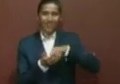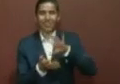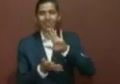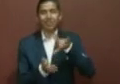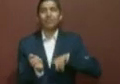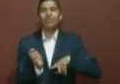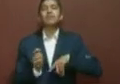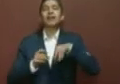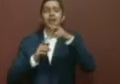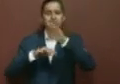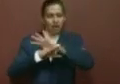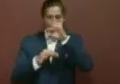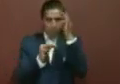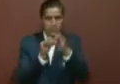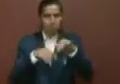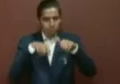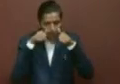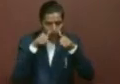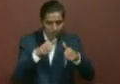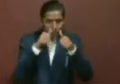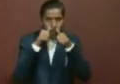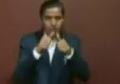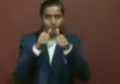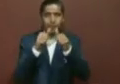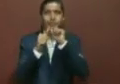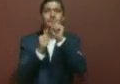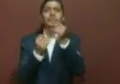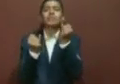atendido y